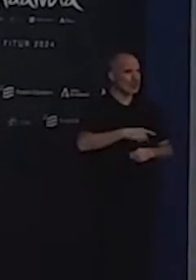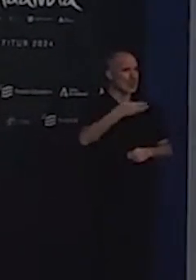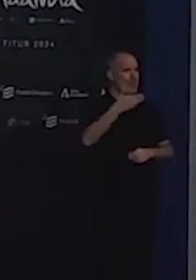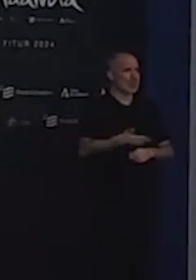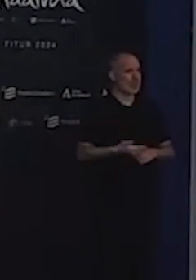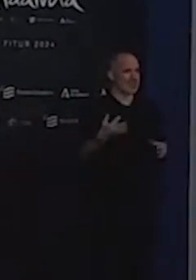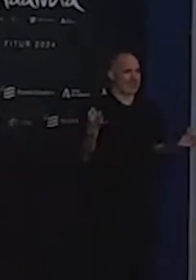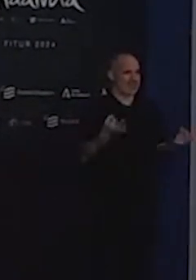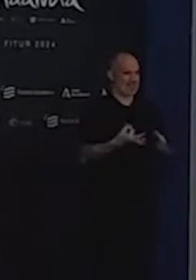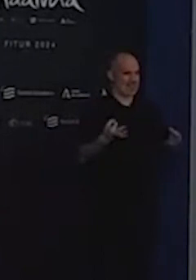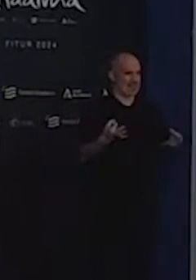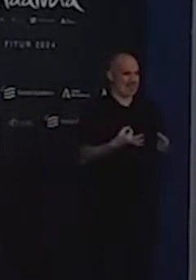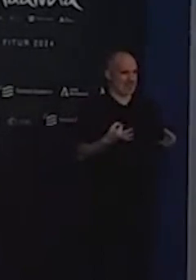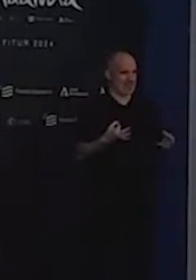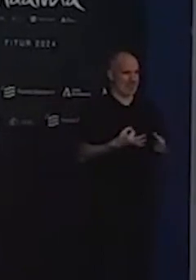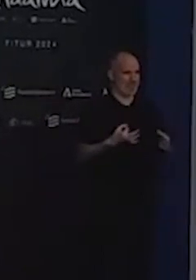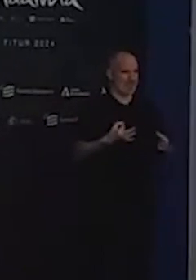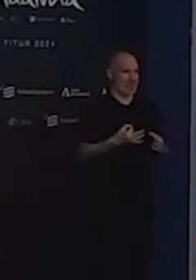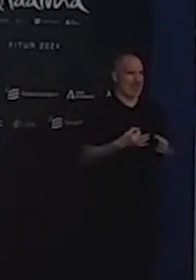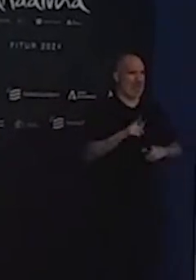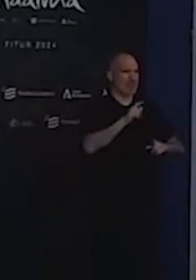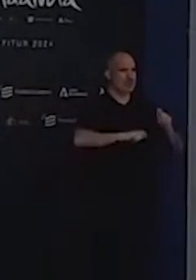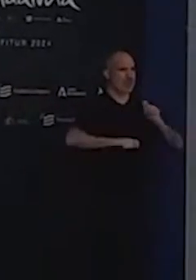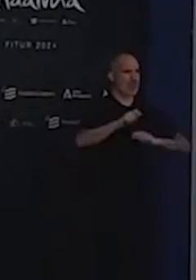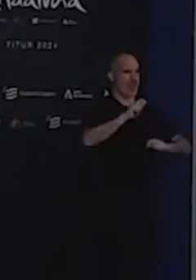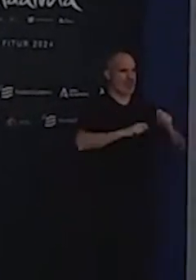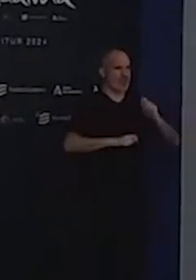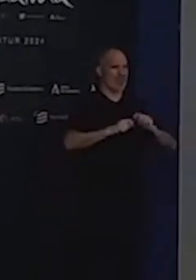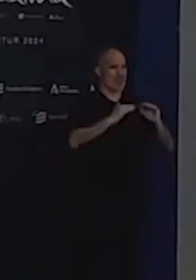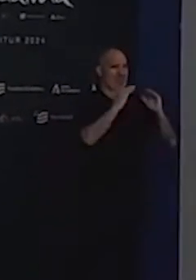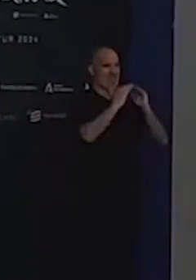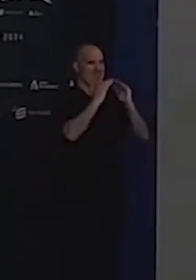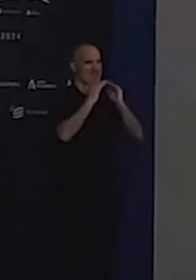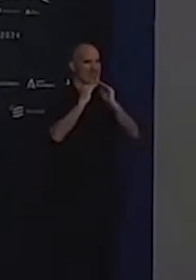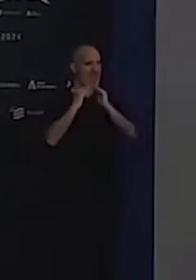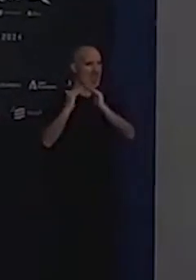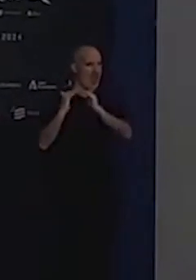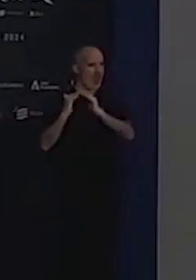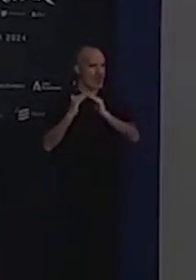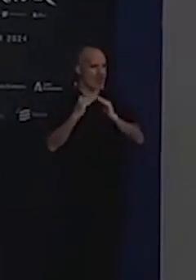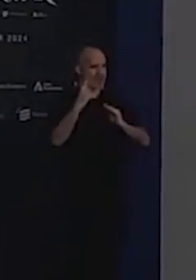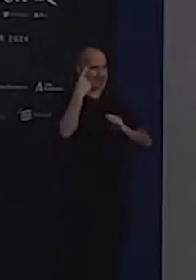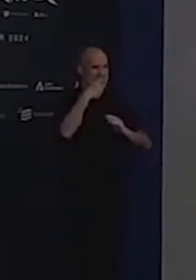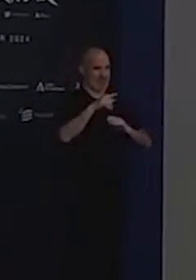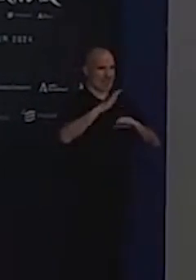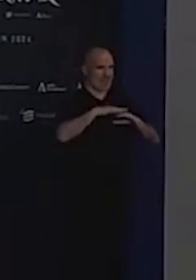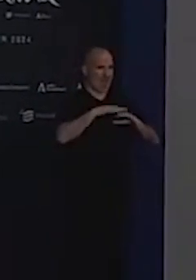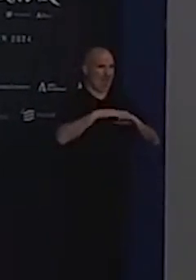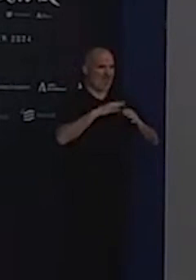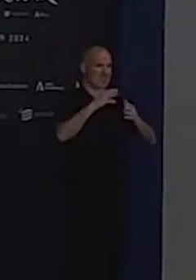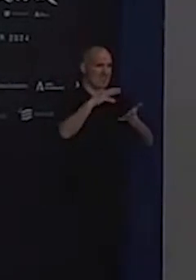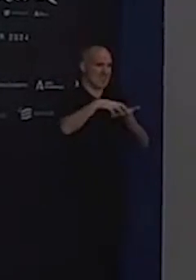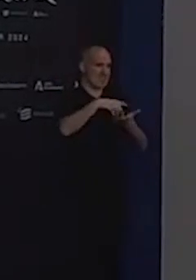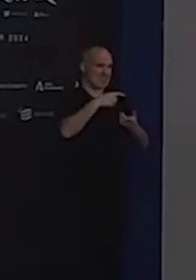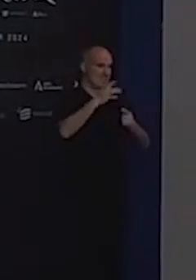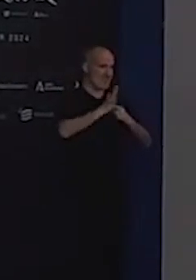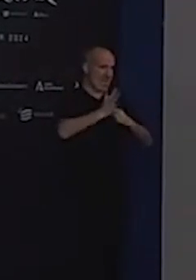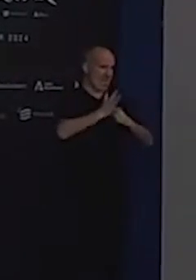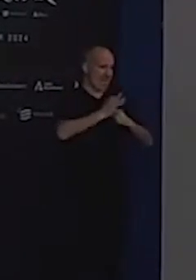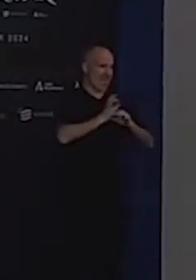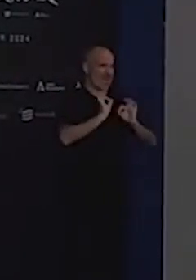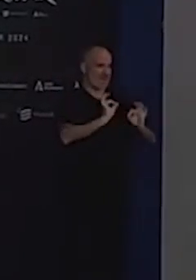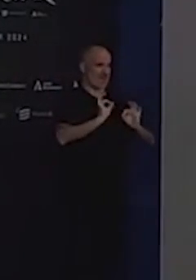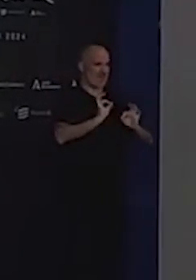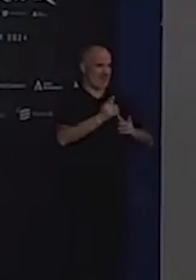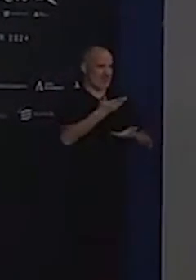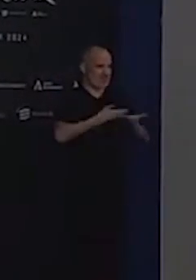muy destacado es la importancia de la Asociación de Caseteros, con los que trabajamos codo con codo desde el área de cultura del